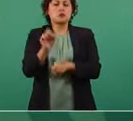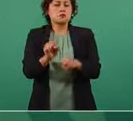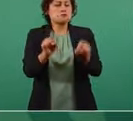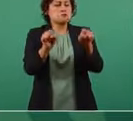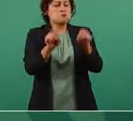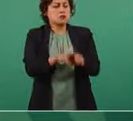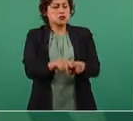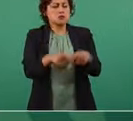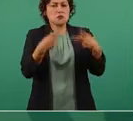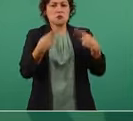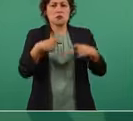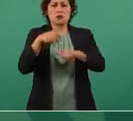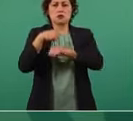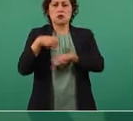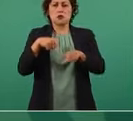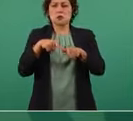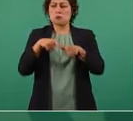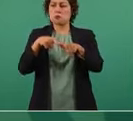podemos